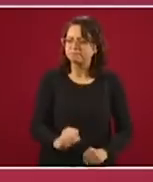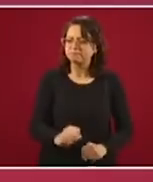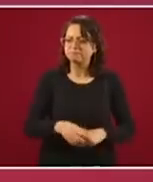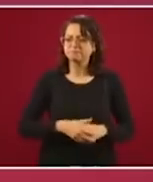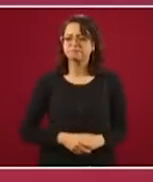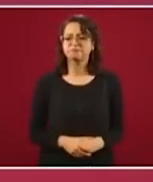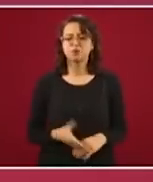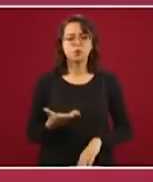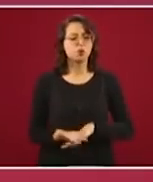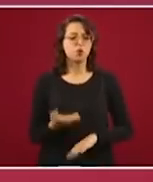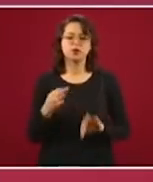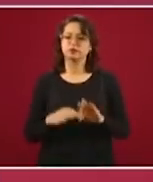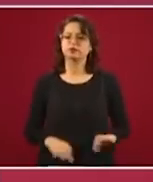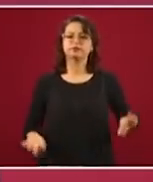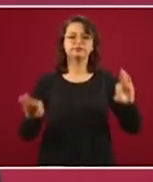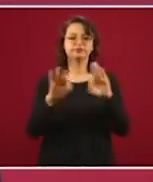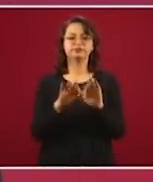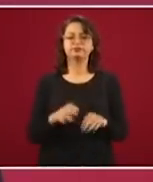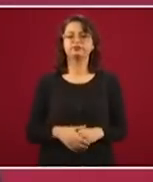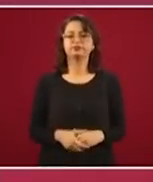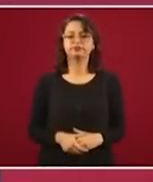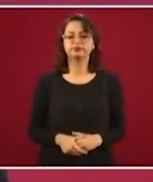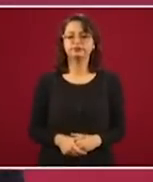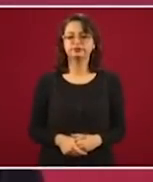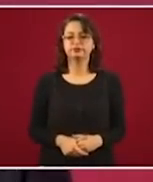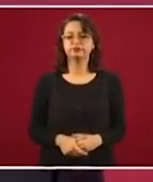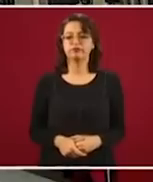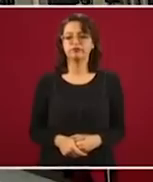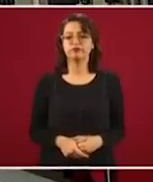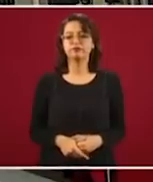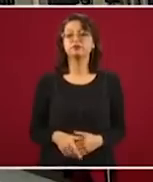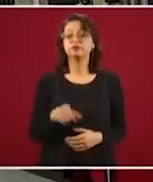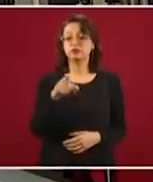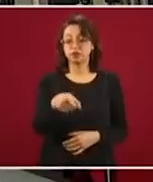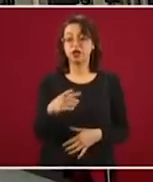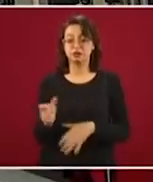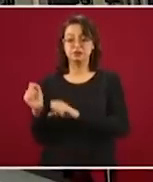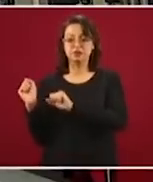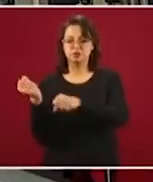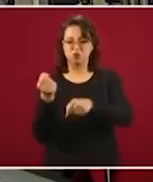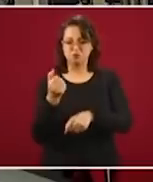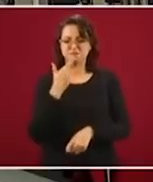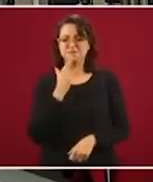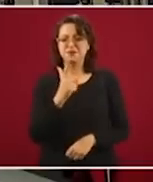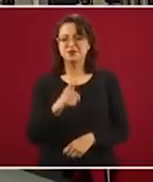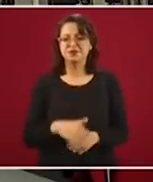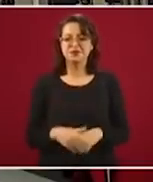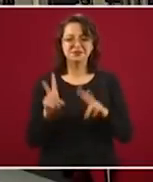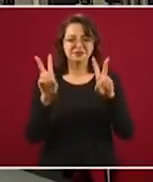Esto es muy importante. A ver, sobre el béisbol está mejor.